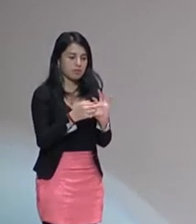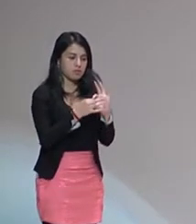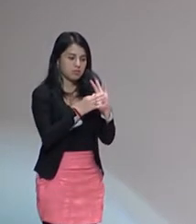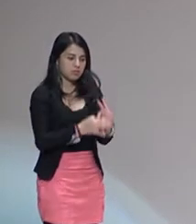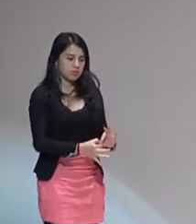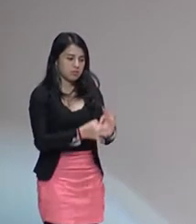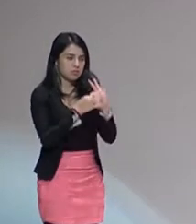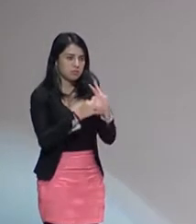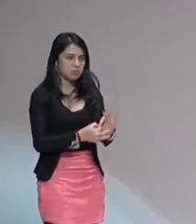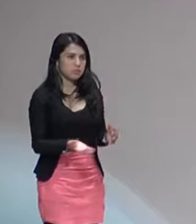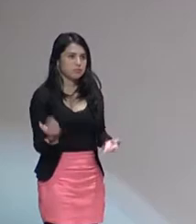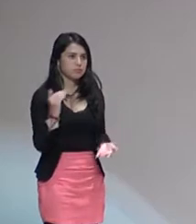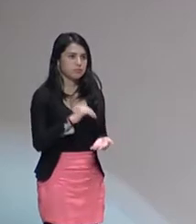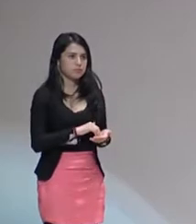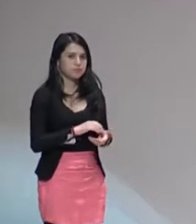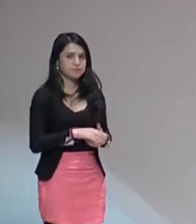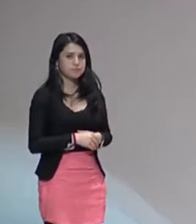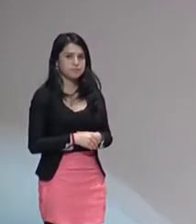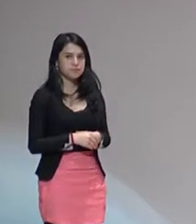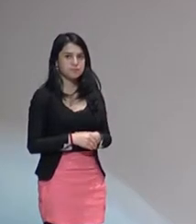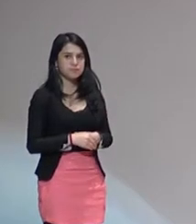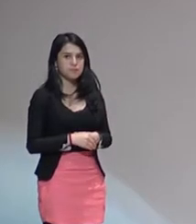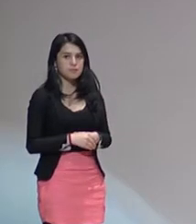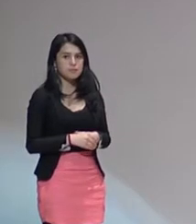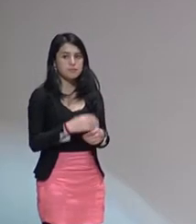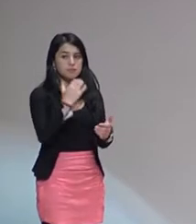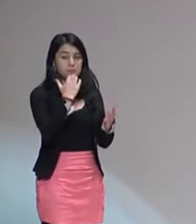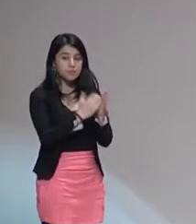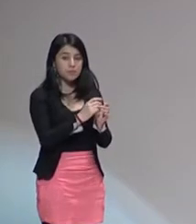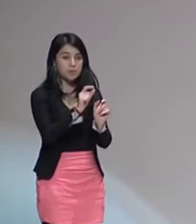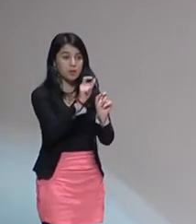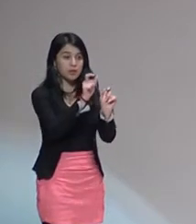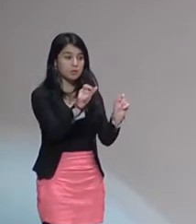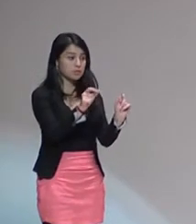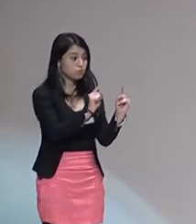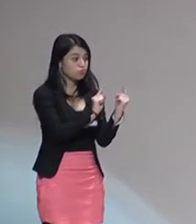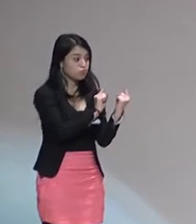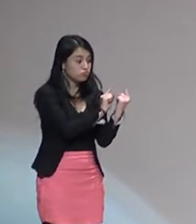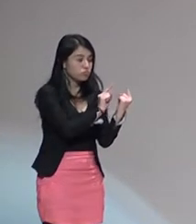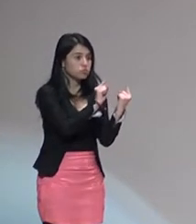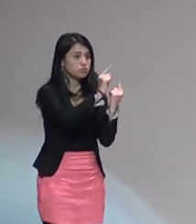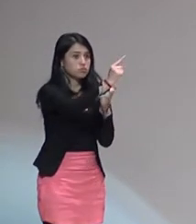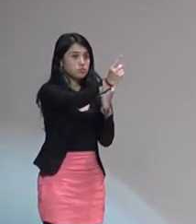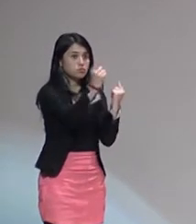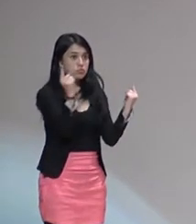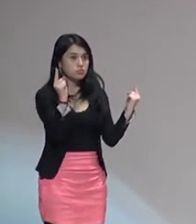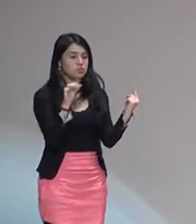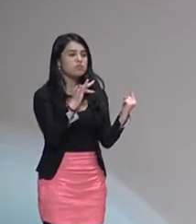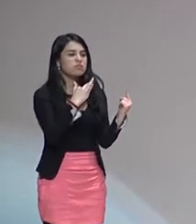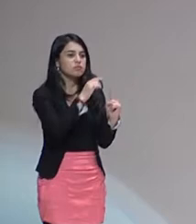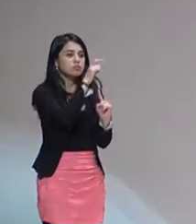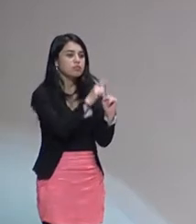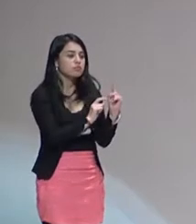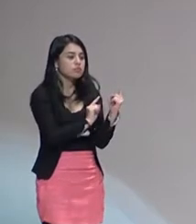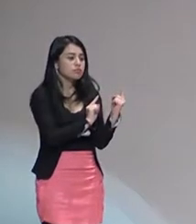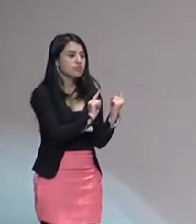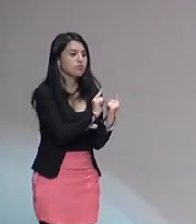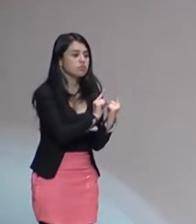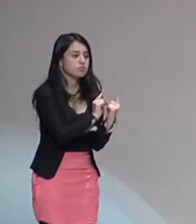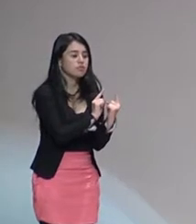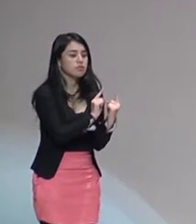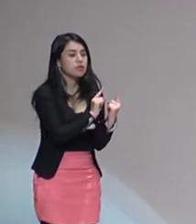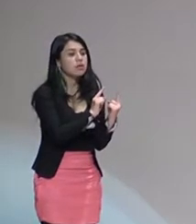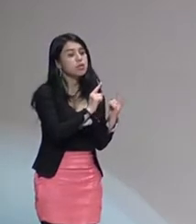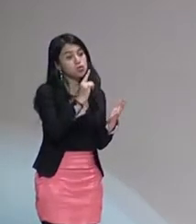mismos. Y el prójimo no es solamente, y